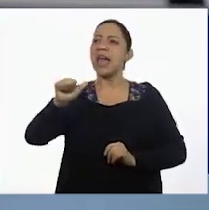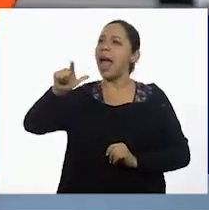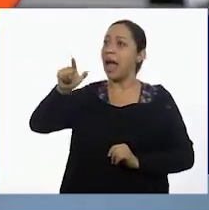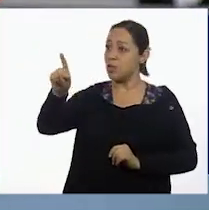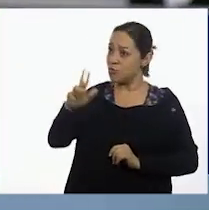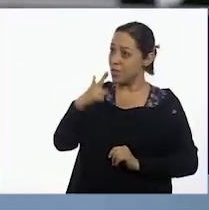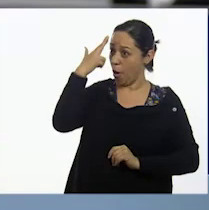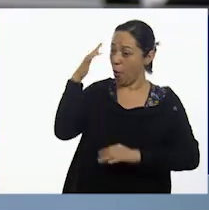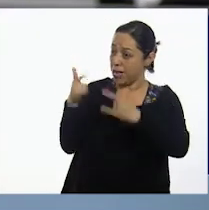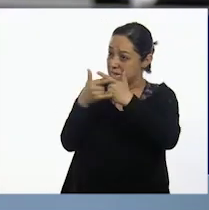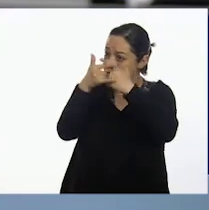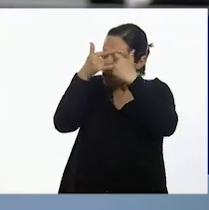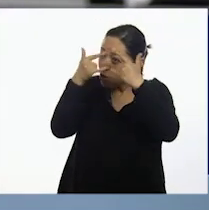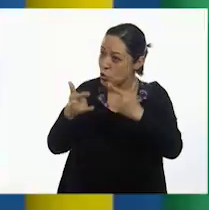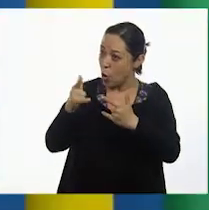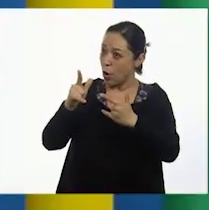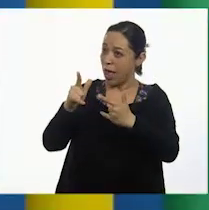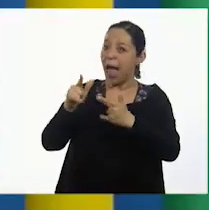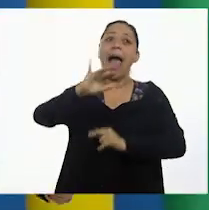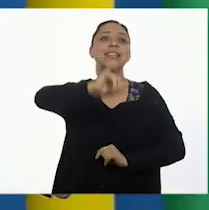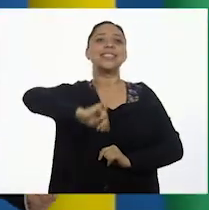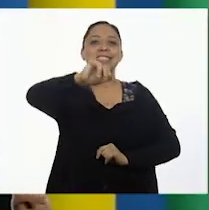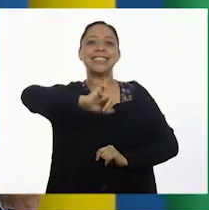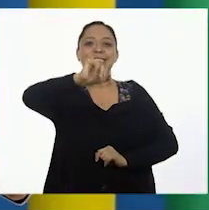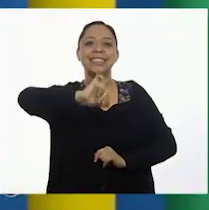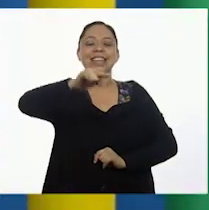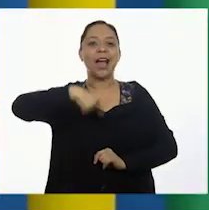acordaste de la leyenda? ¡Ay, sí!